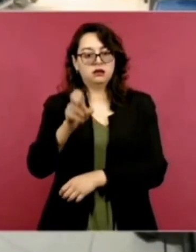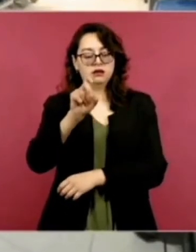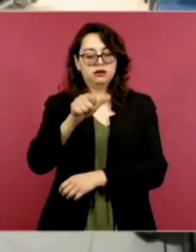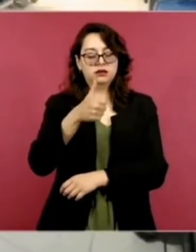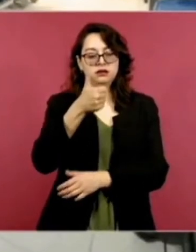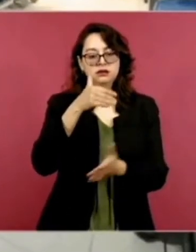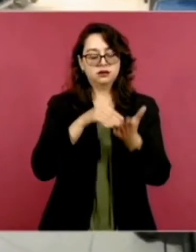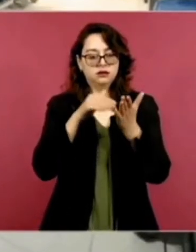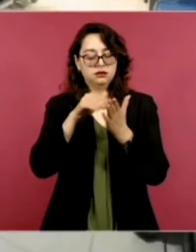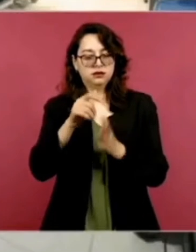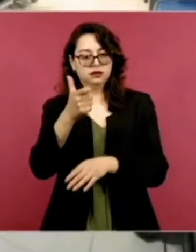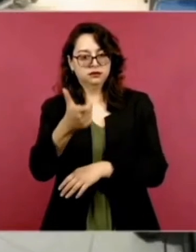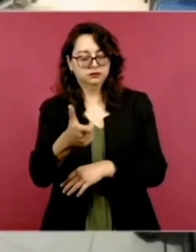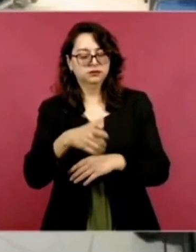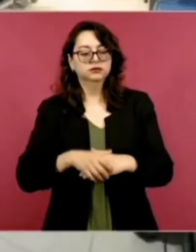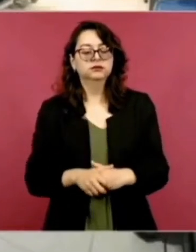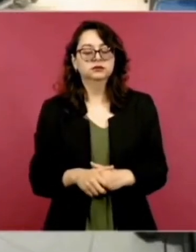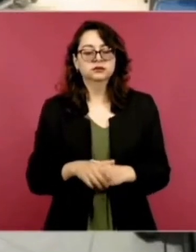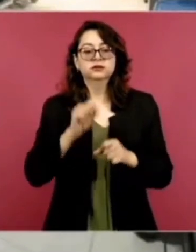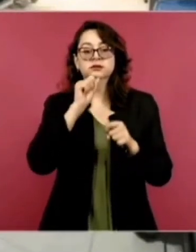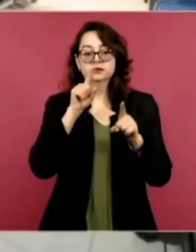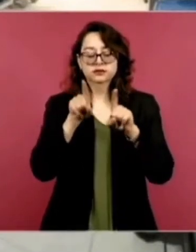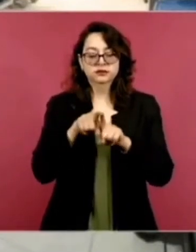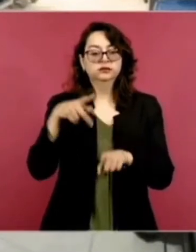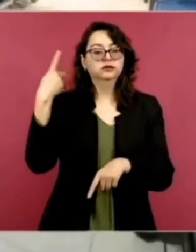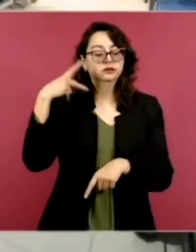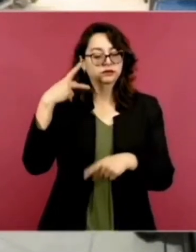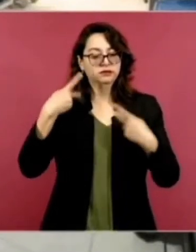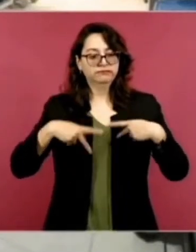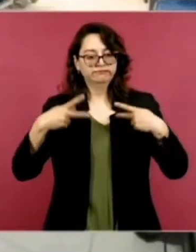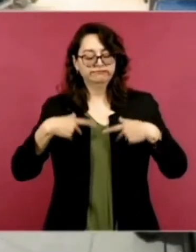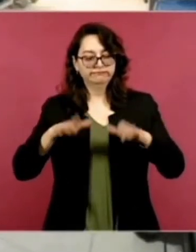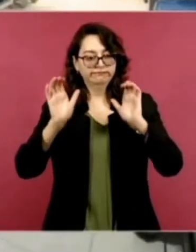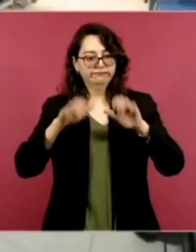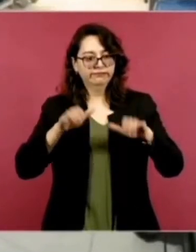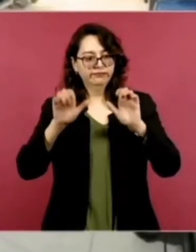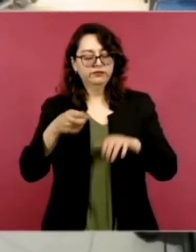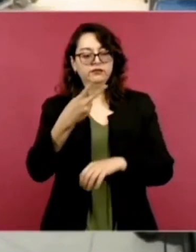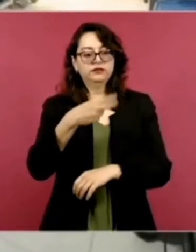236 millones de pesos. También en Puebla se han contratado